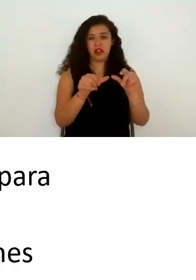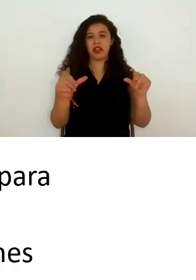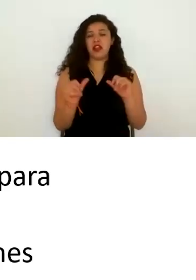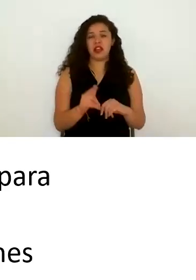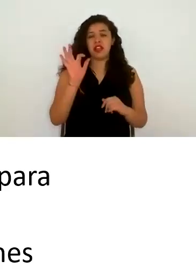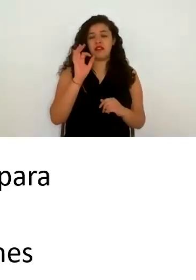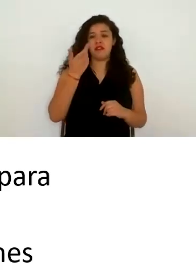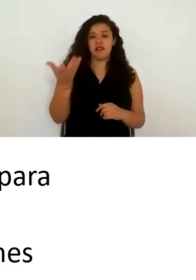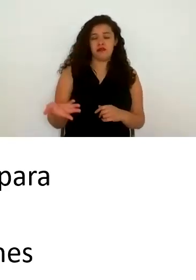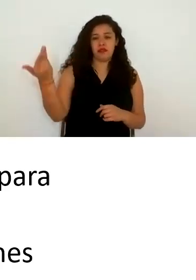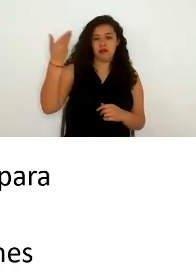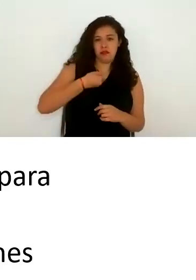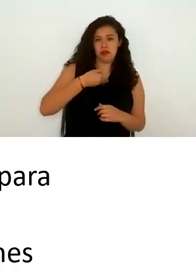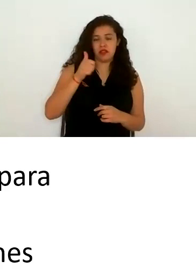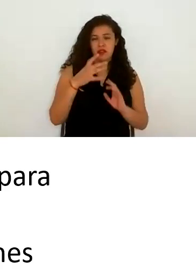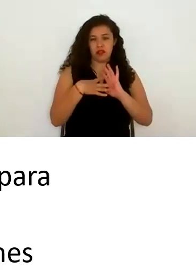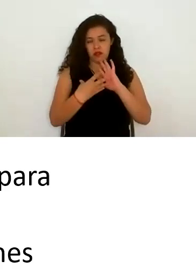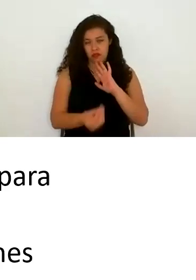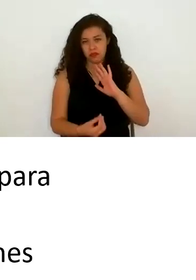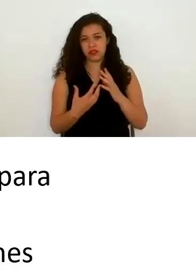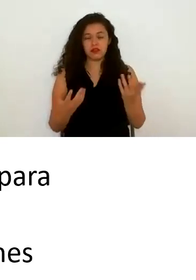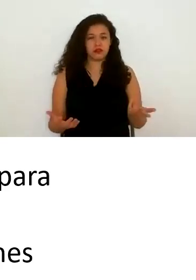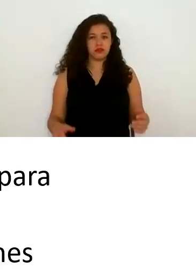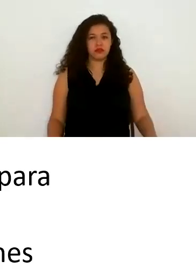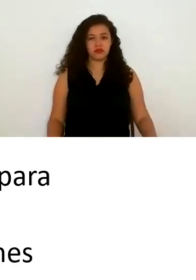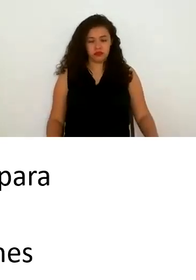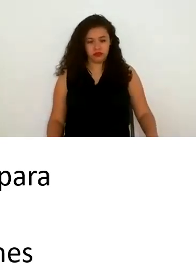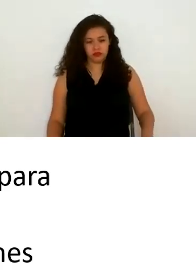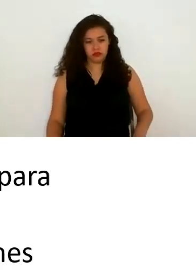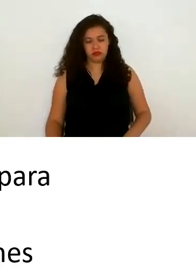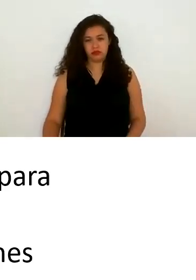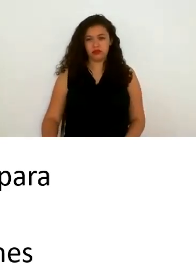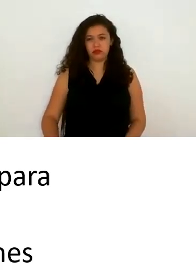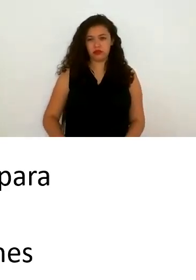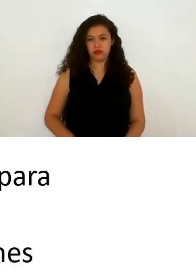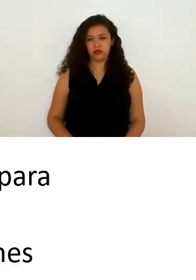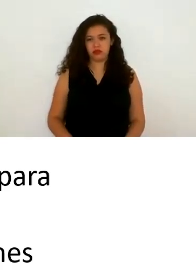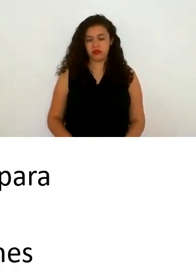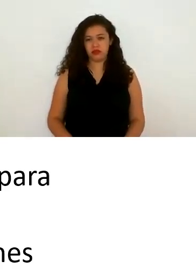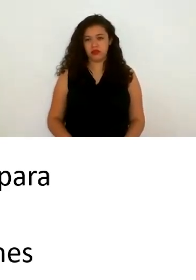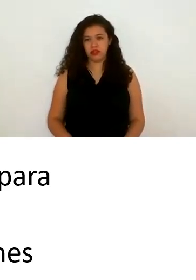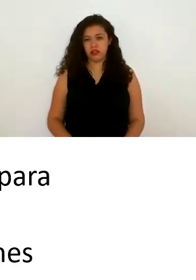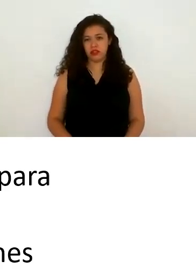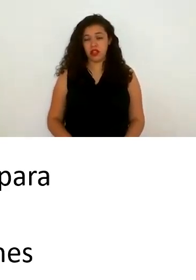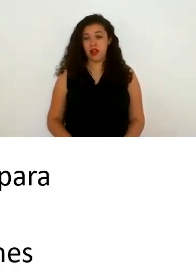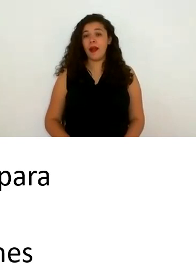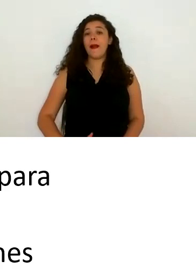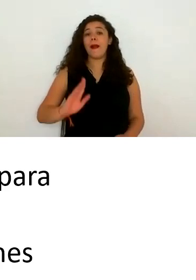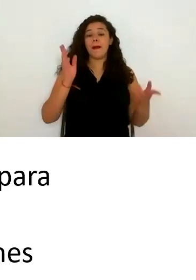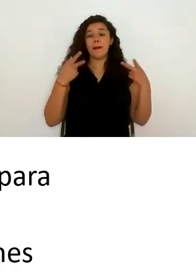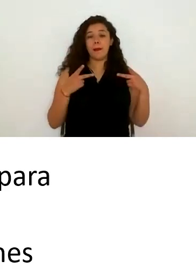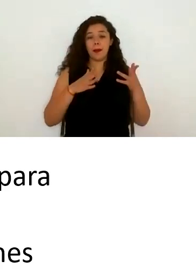pide otra copia, ¿no? Pero si el expediente de personal se